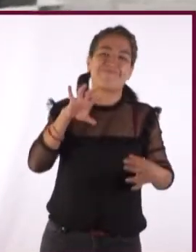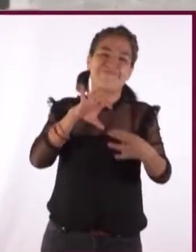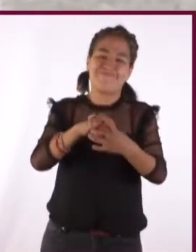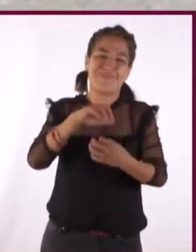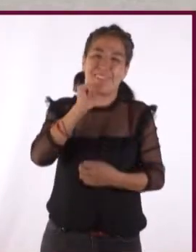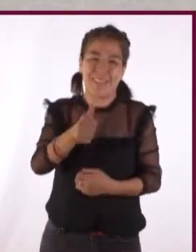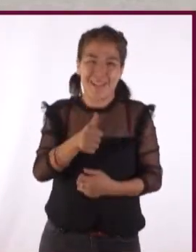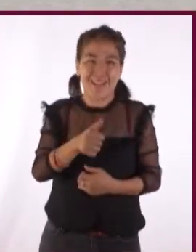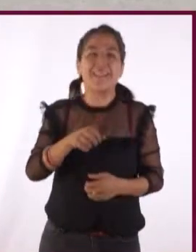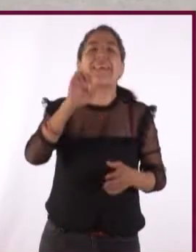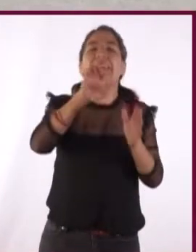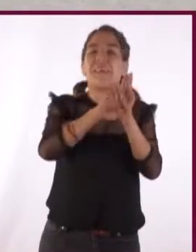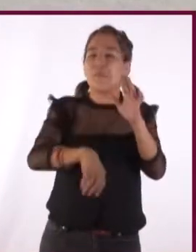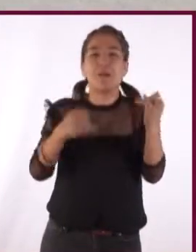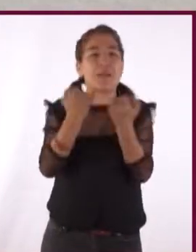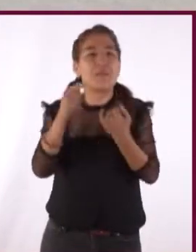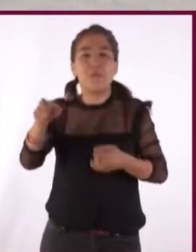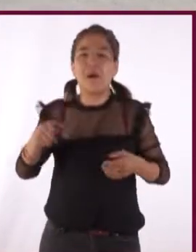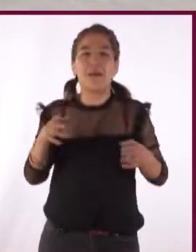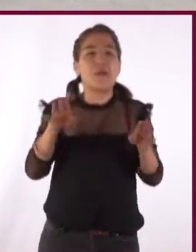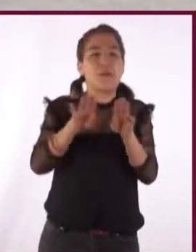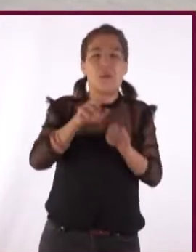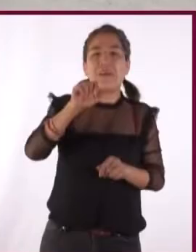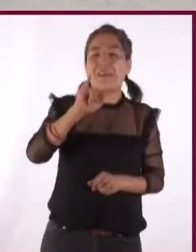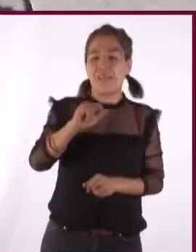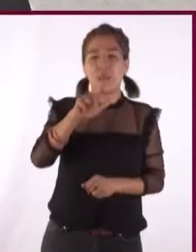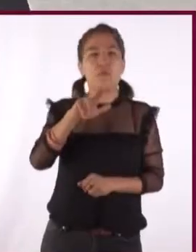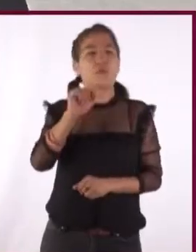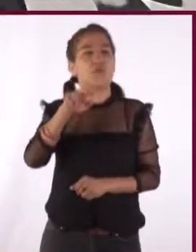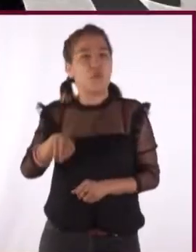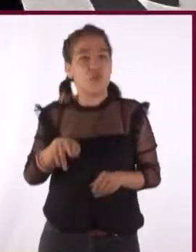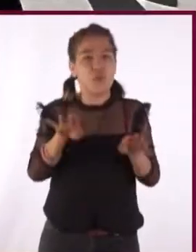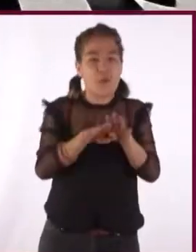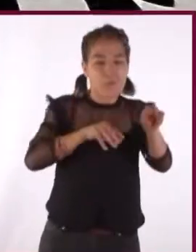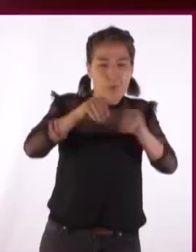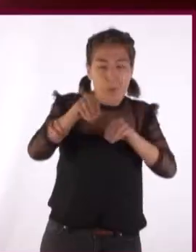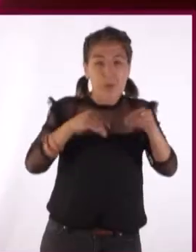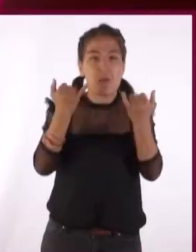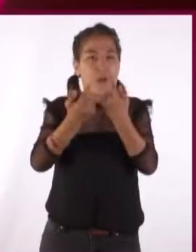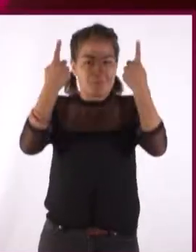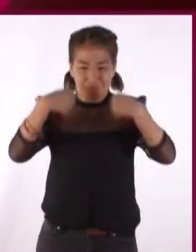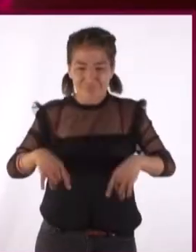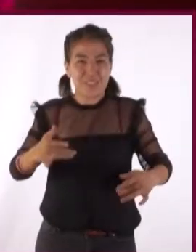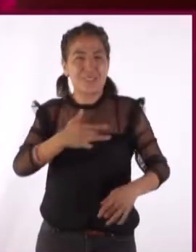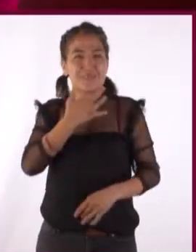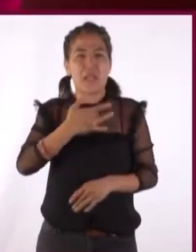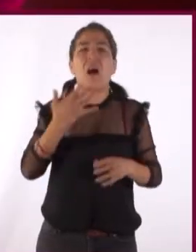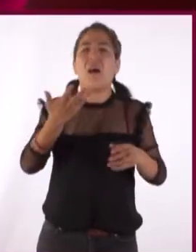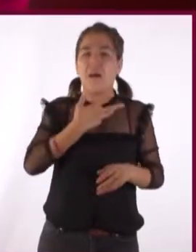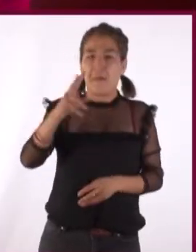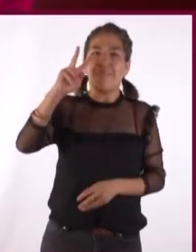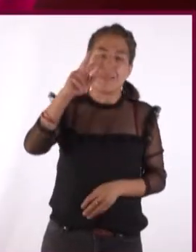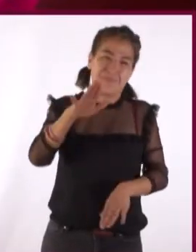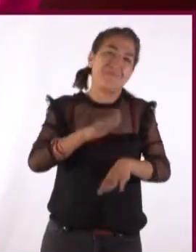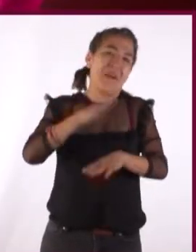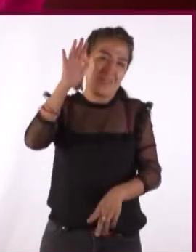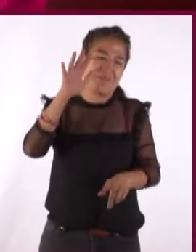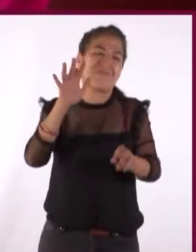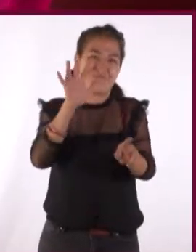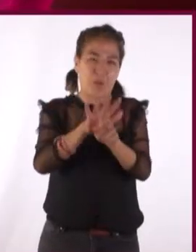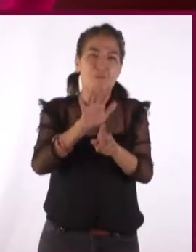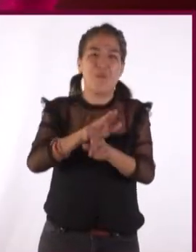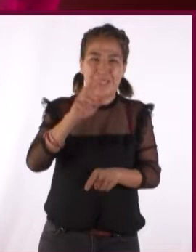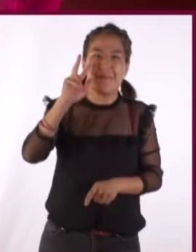Entonces puede haber tantas ilusiones como sentidos tenemos, ¿no? puede haber las visuales, que son muy